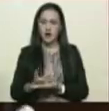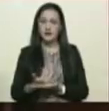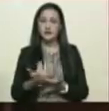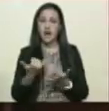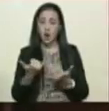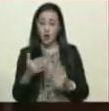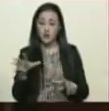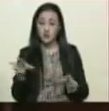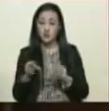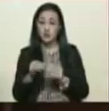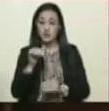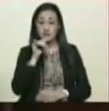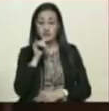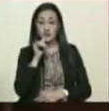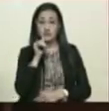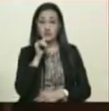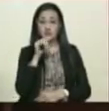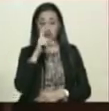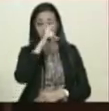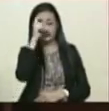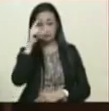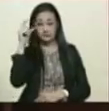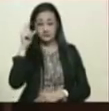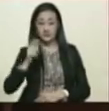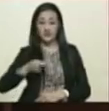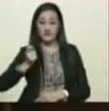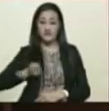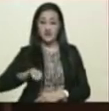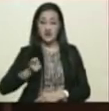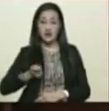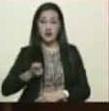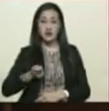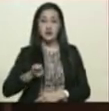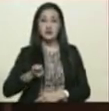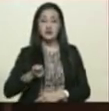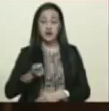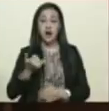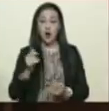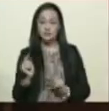estos son los aficionados tarek william saab fiscal general de la república y así la multitud